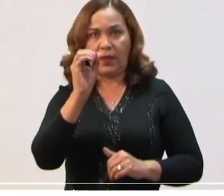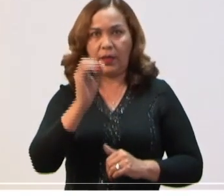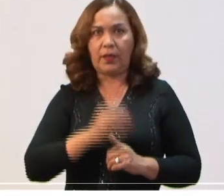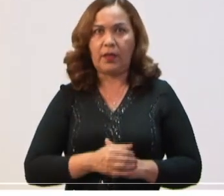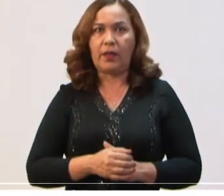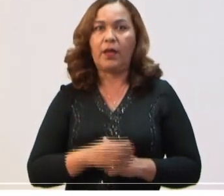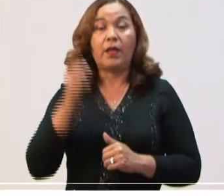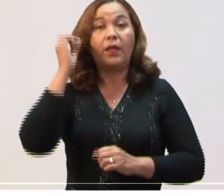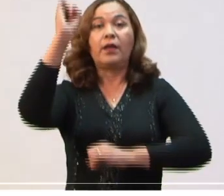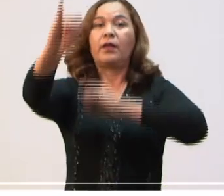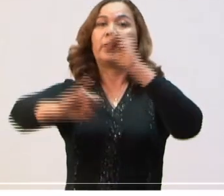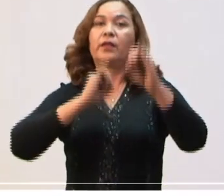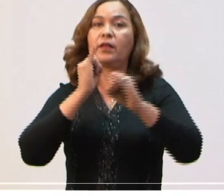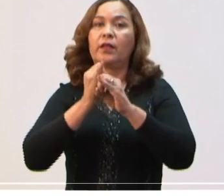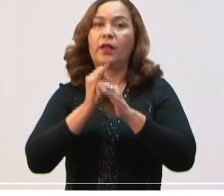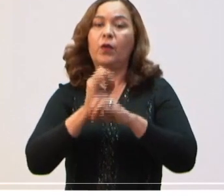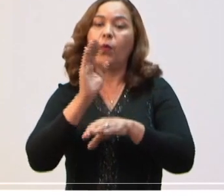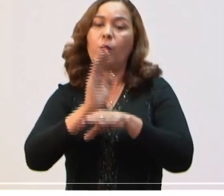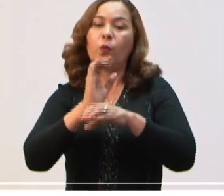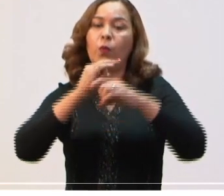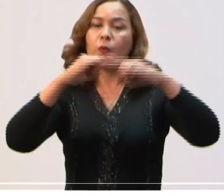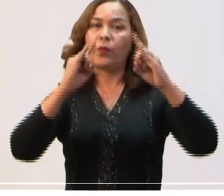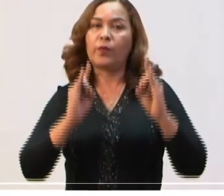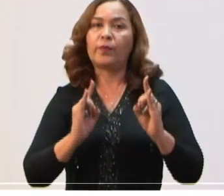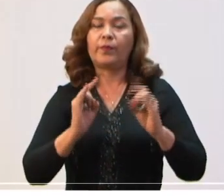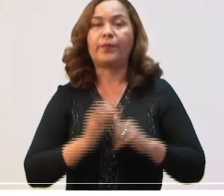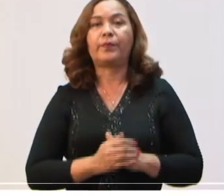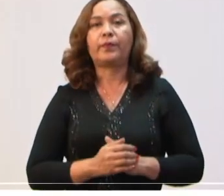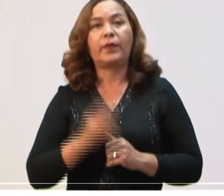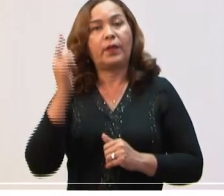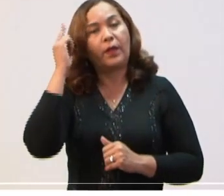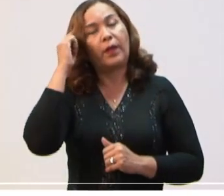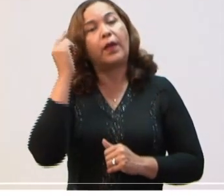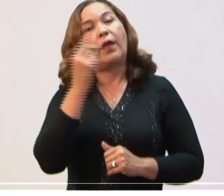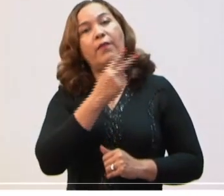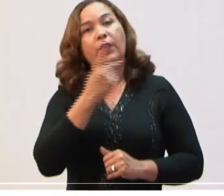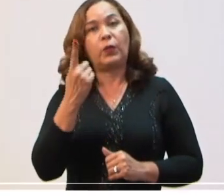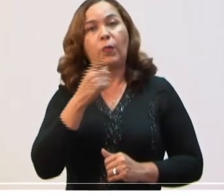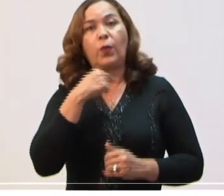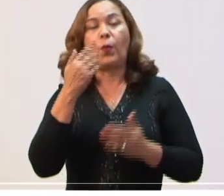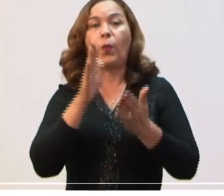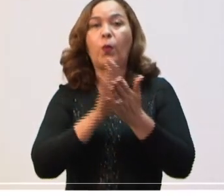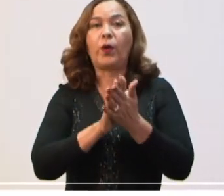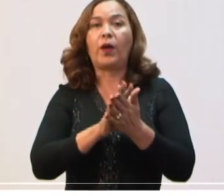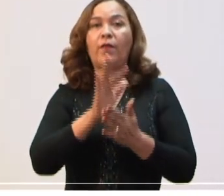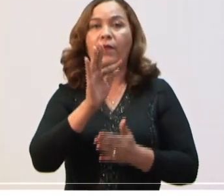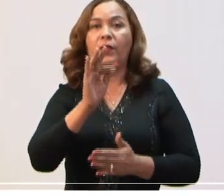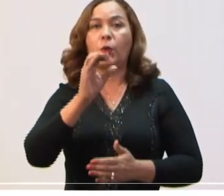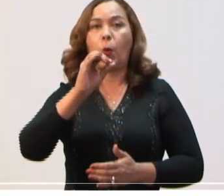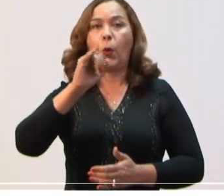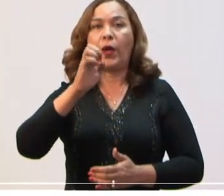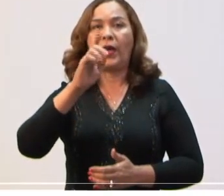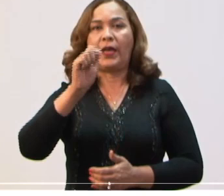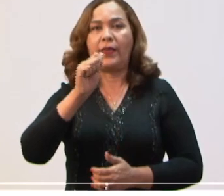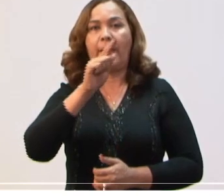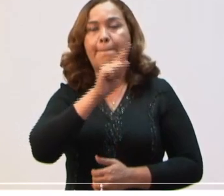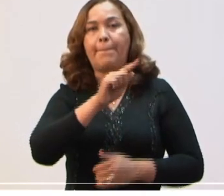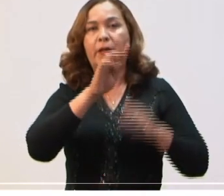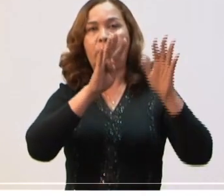20 día internacional del refugiado día 21 muerte de fabricio